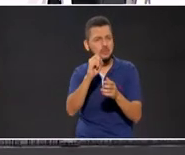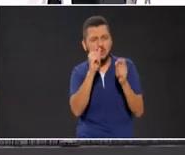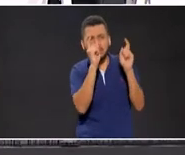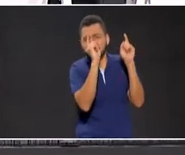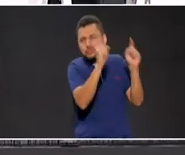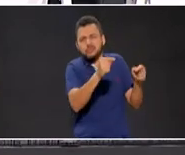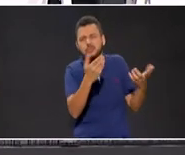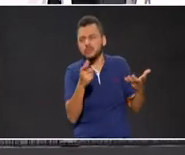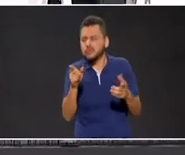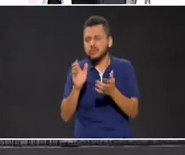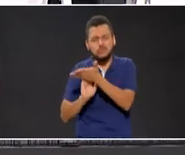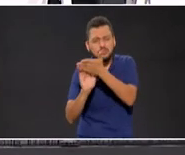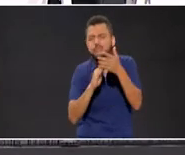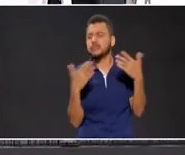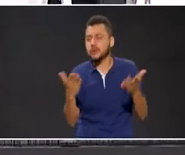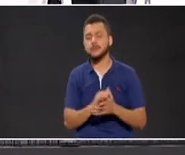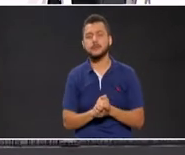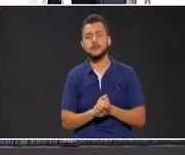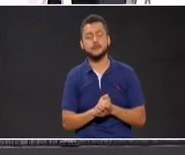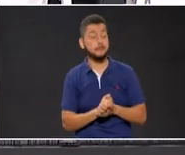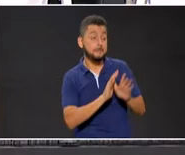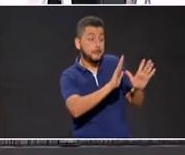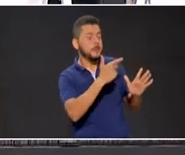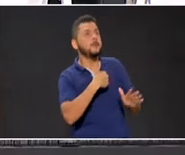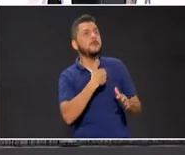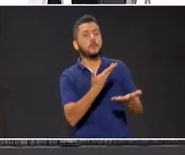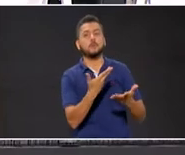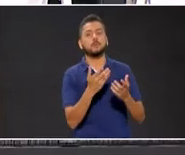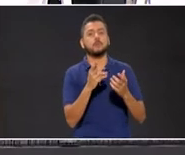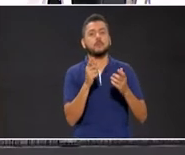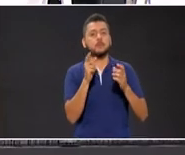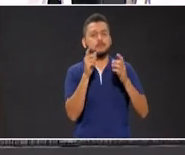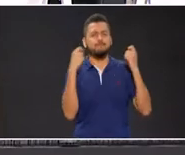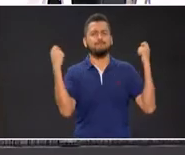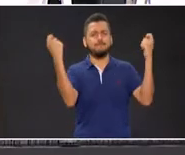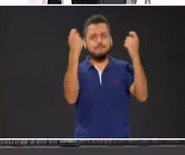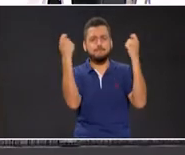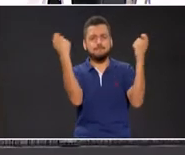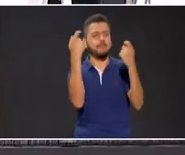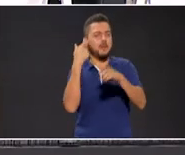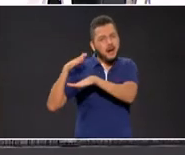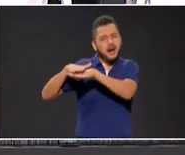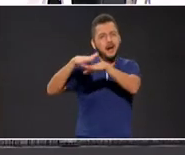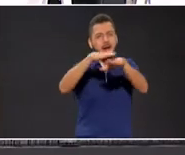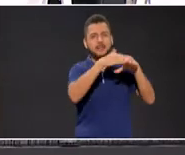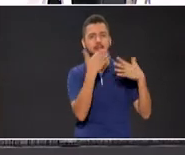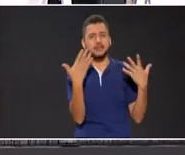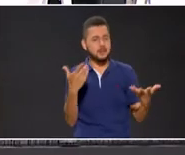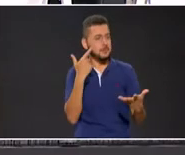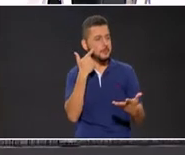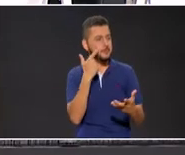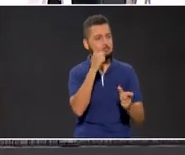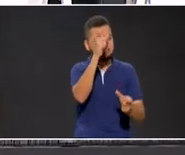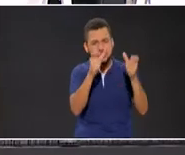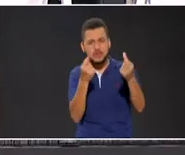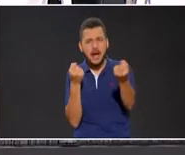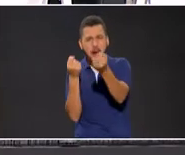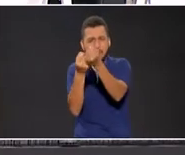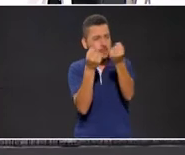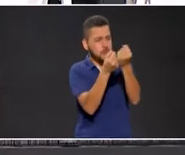la oferta de oportunidades es muy importante para estas personas que requieren un apoyo de